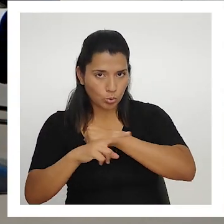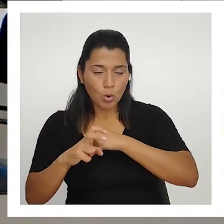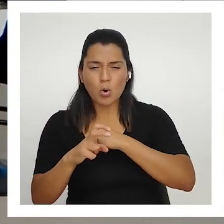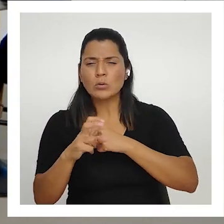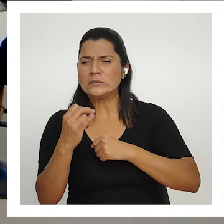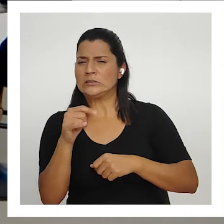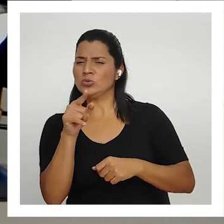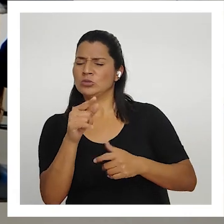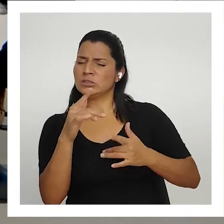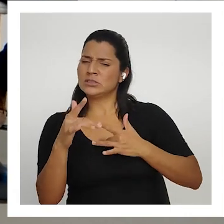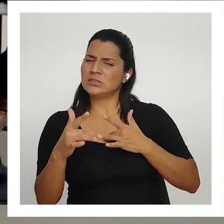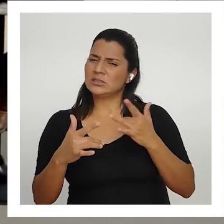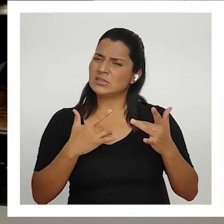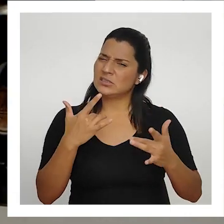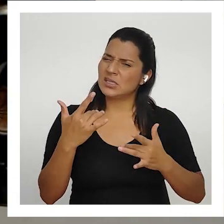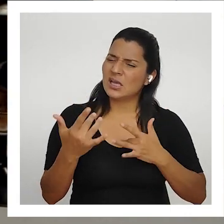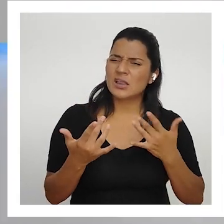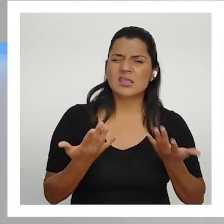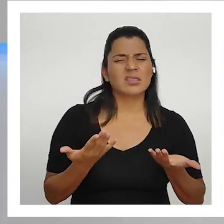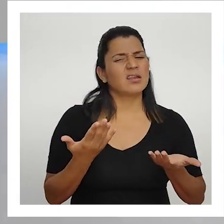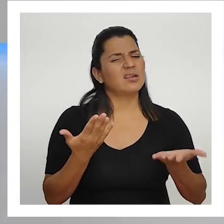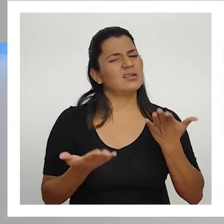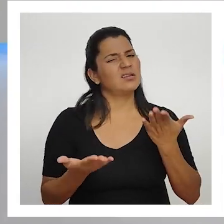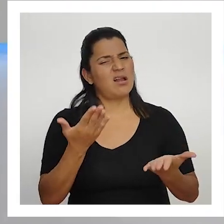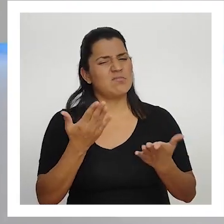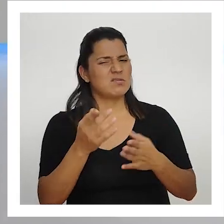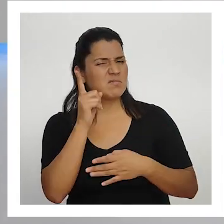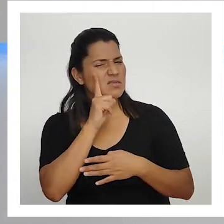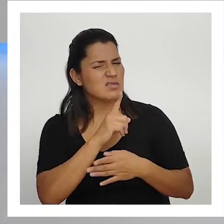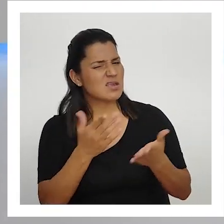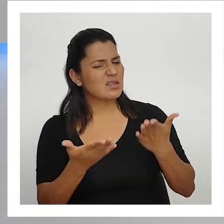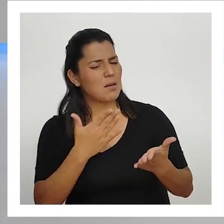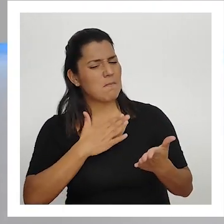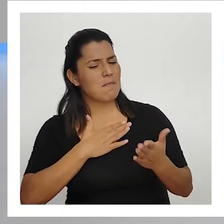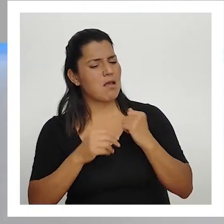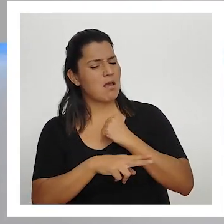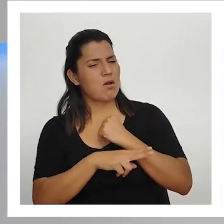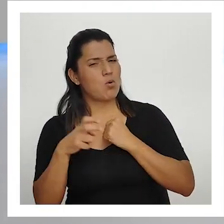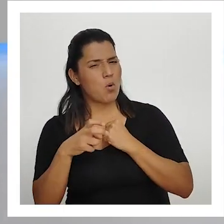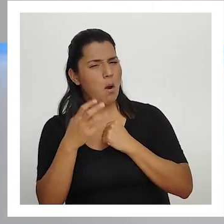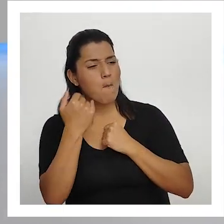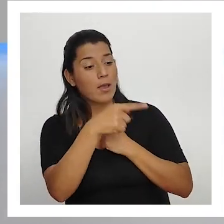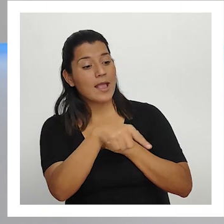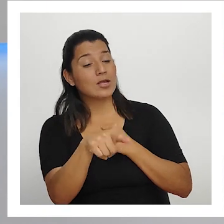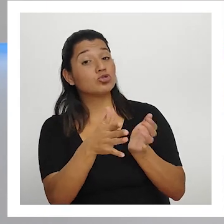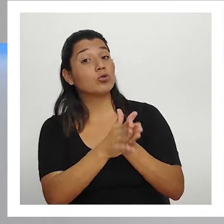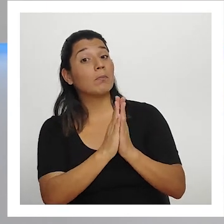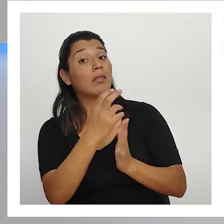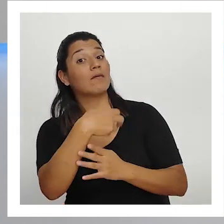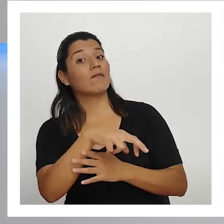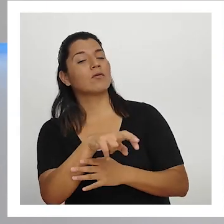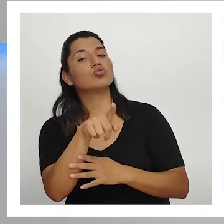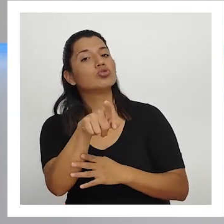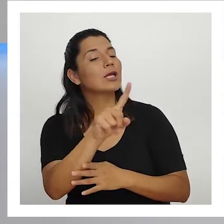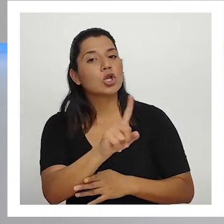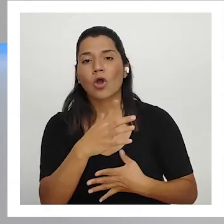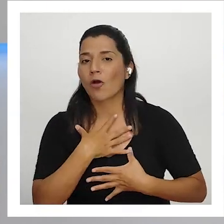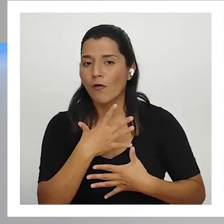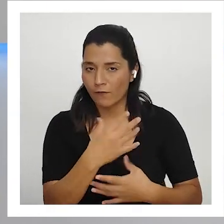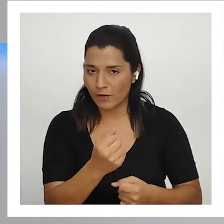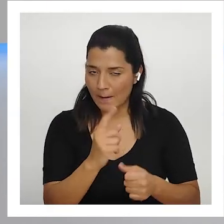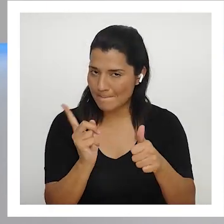tipo de ofrecimiento, trabajo no técnico. ¿Qué recomendaciones se le puede dar a las personas para evitar caer en este tipo de estafas? Ok, lo principal